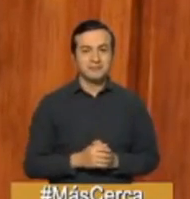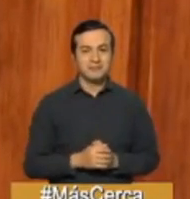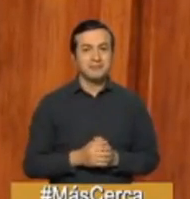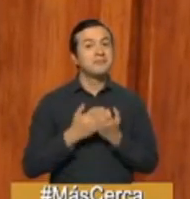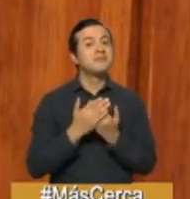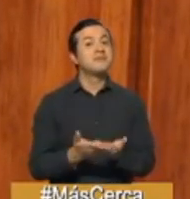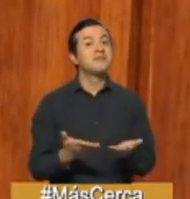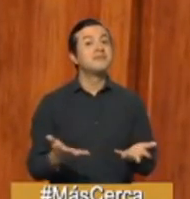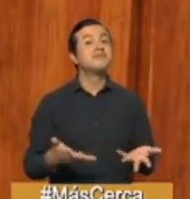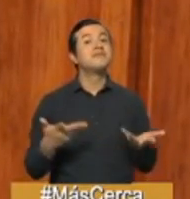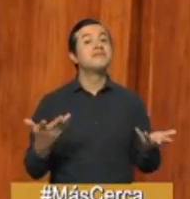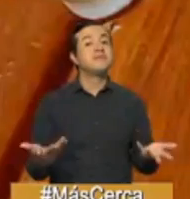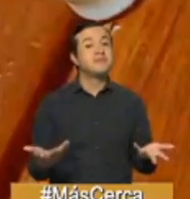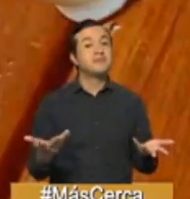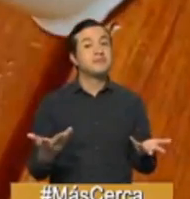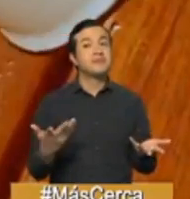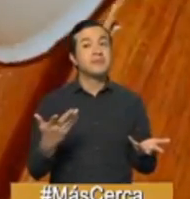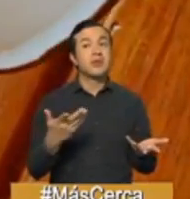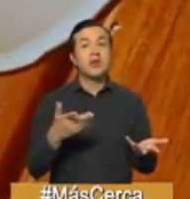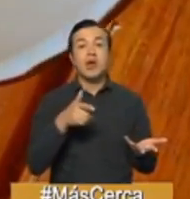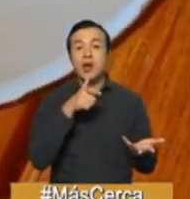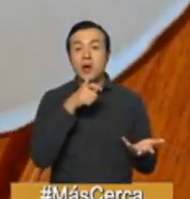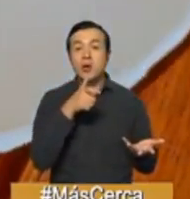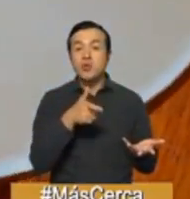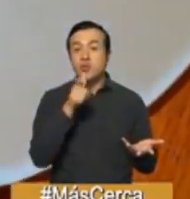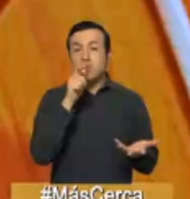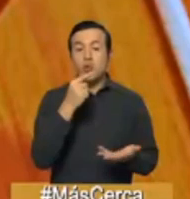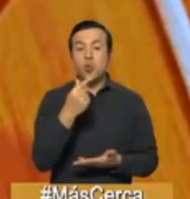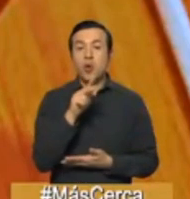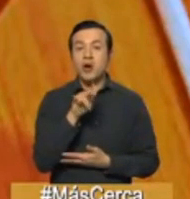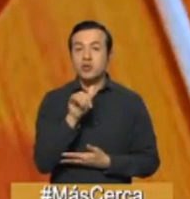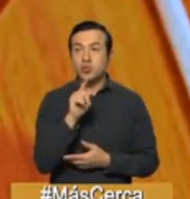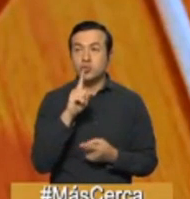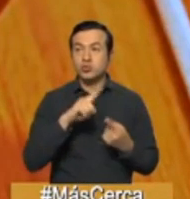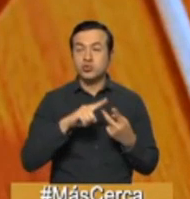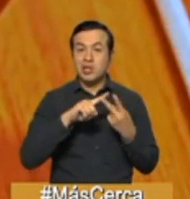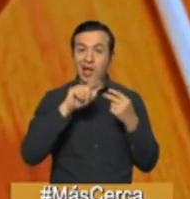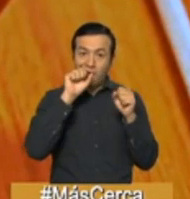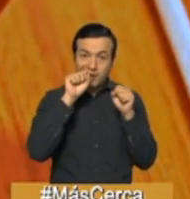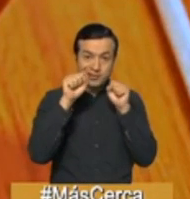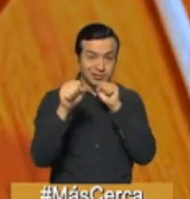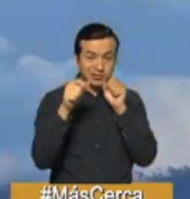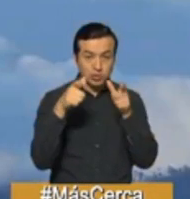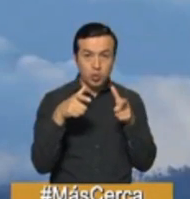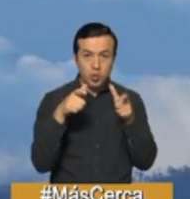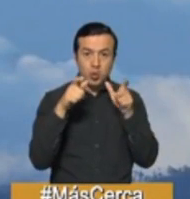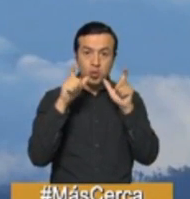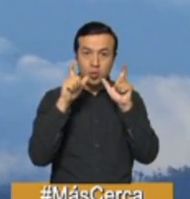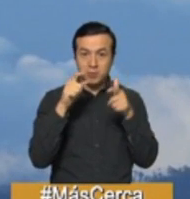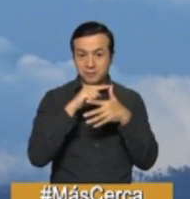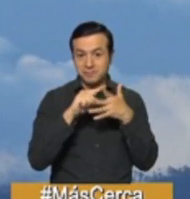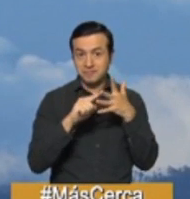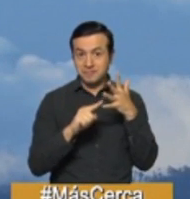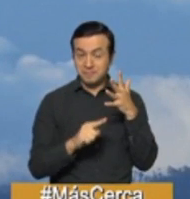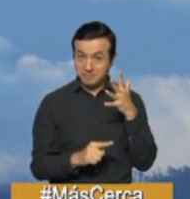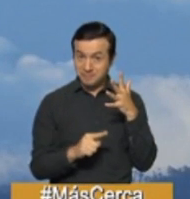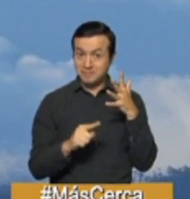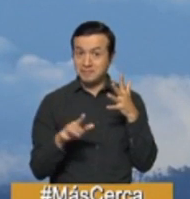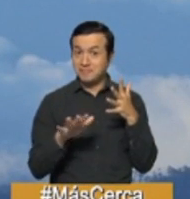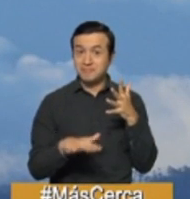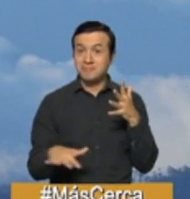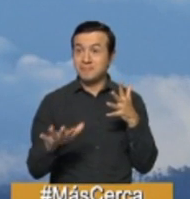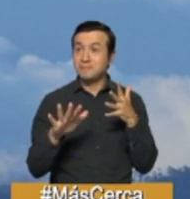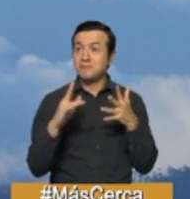Estos productos se acompañan con un vaso de guayusa, chicha de caña o chonta. Uno de los